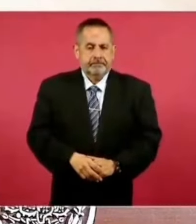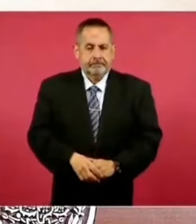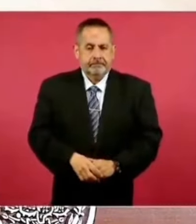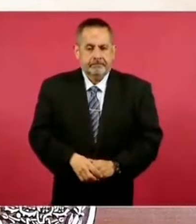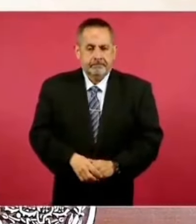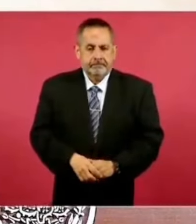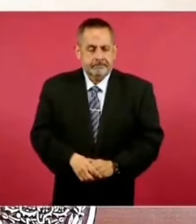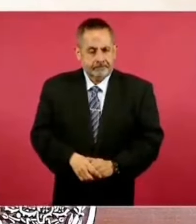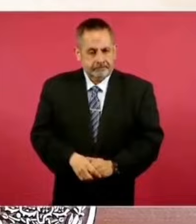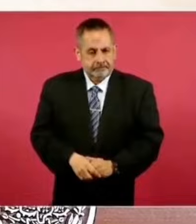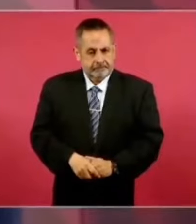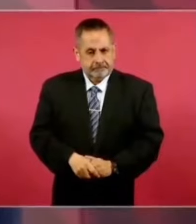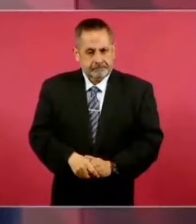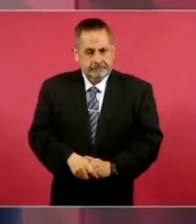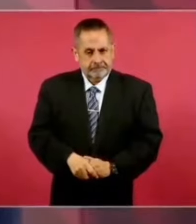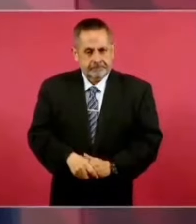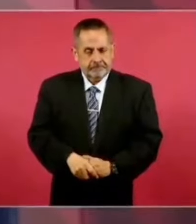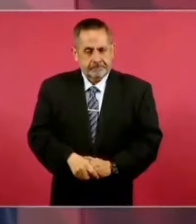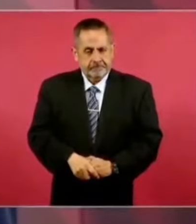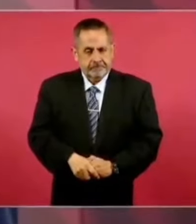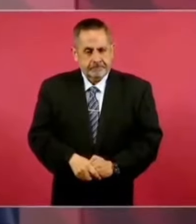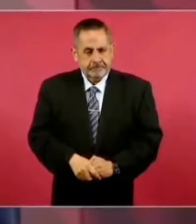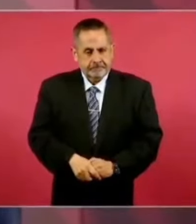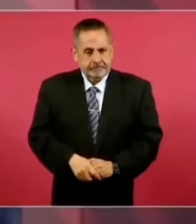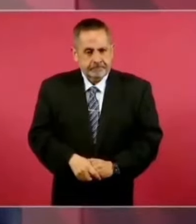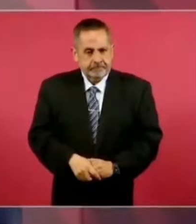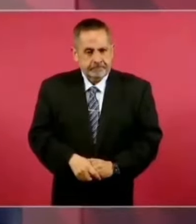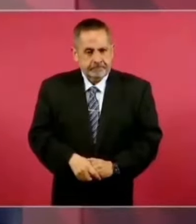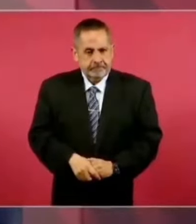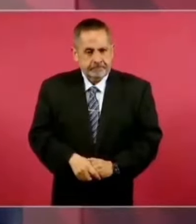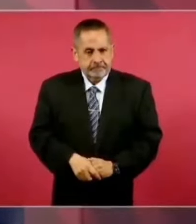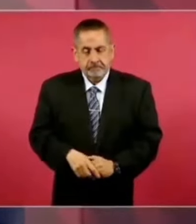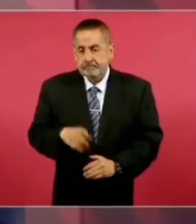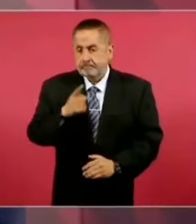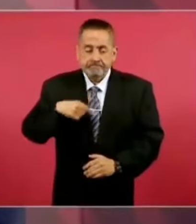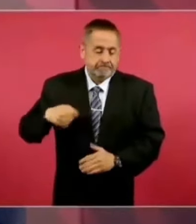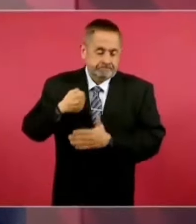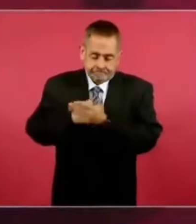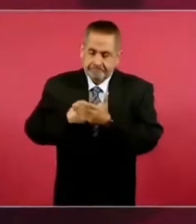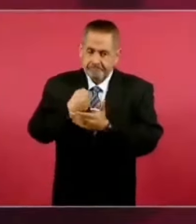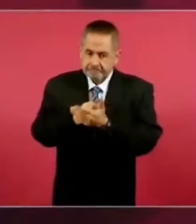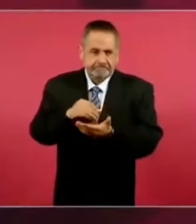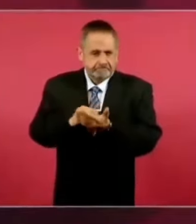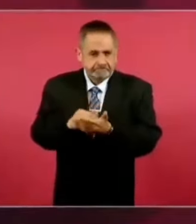Es una lucha que hay que seguir dando.